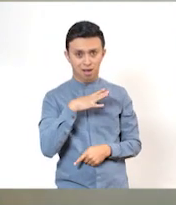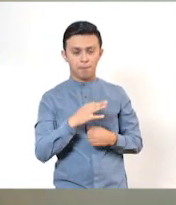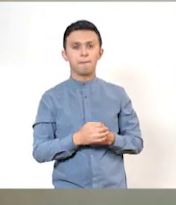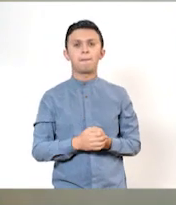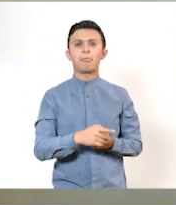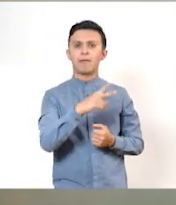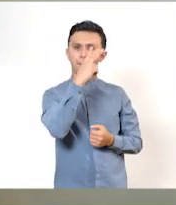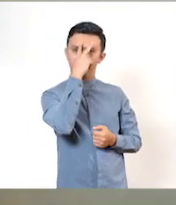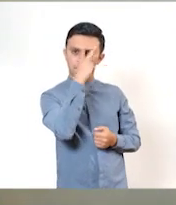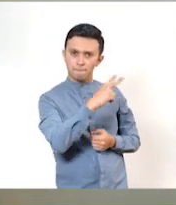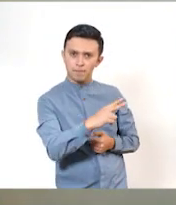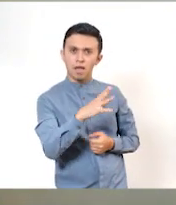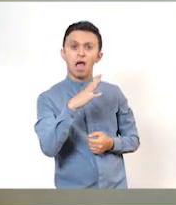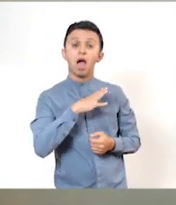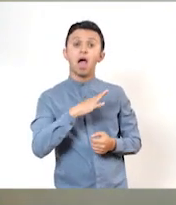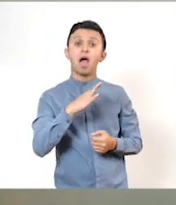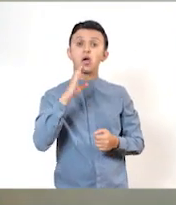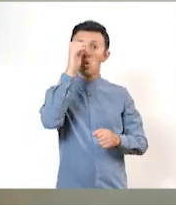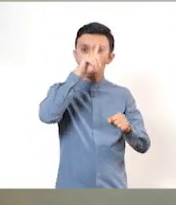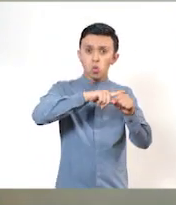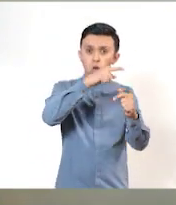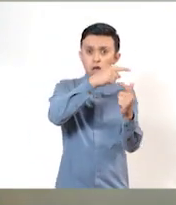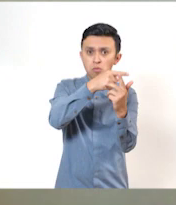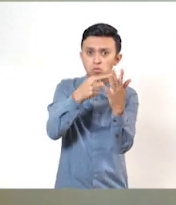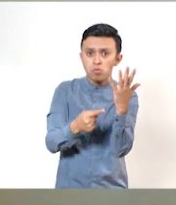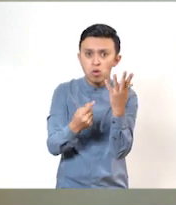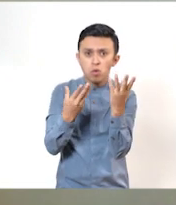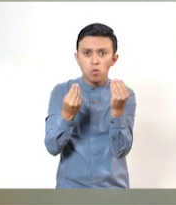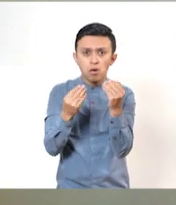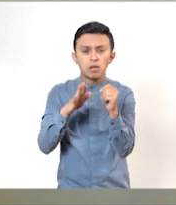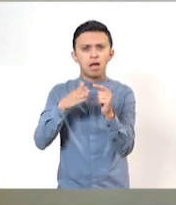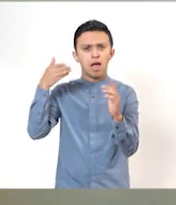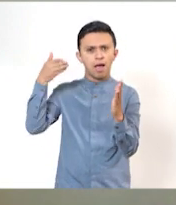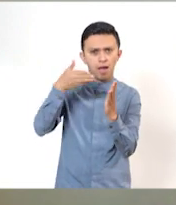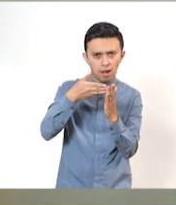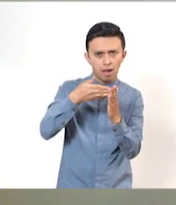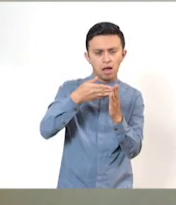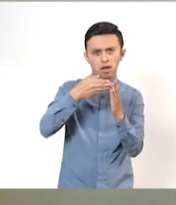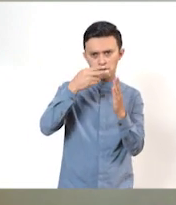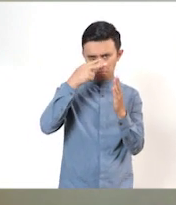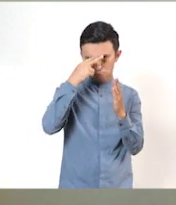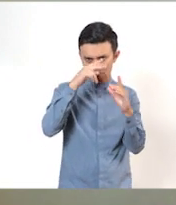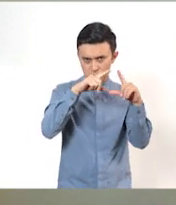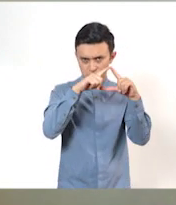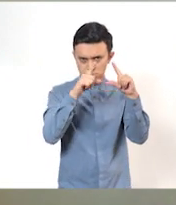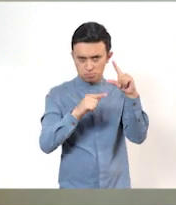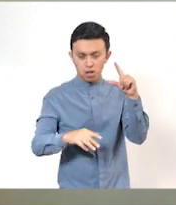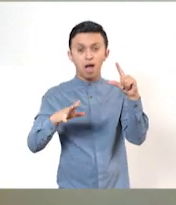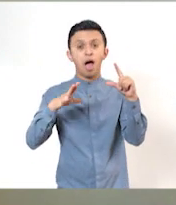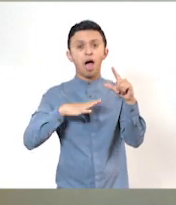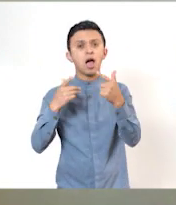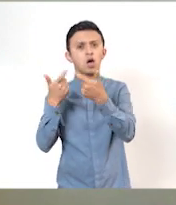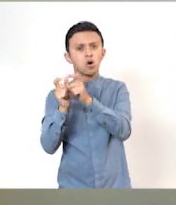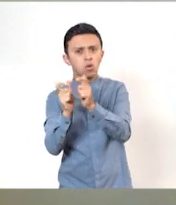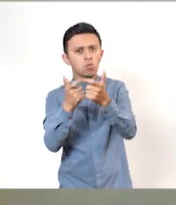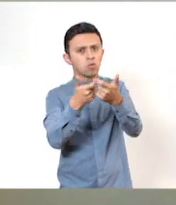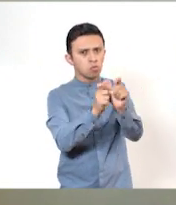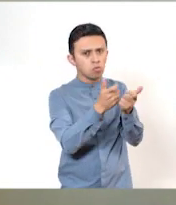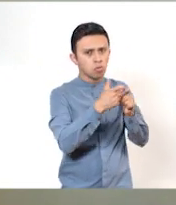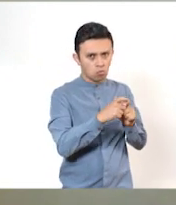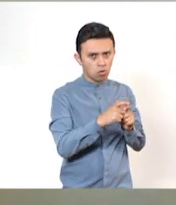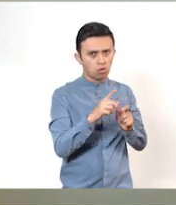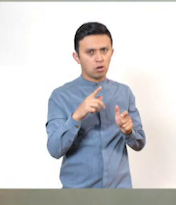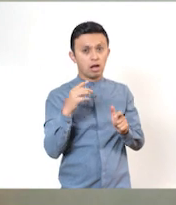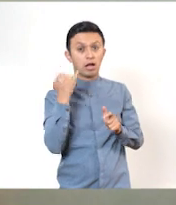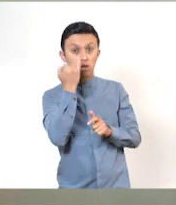que México es rico en diversidad cultural, sí, no sé, porque en nuestro país se establecieron varios grupos